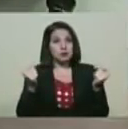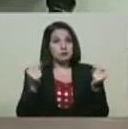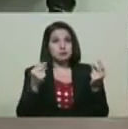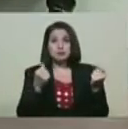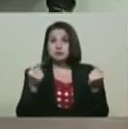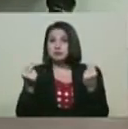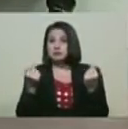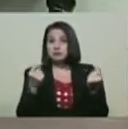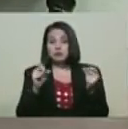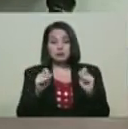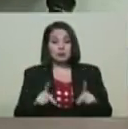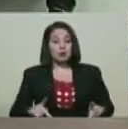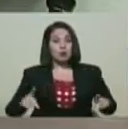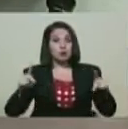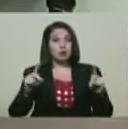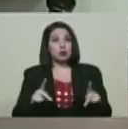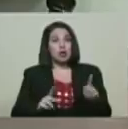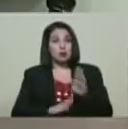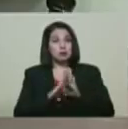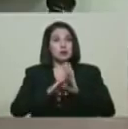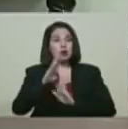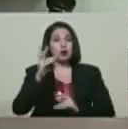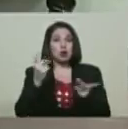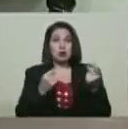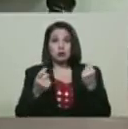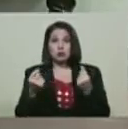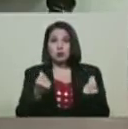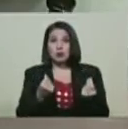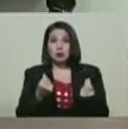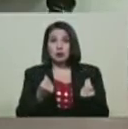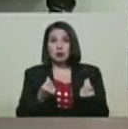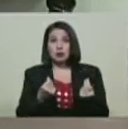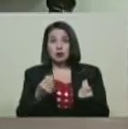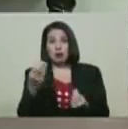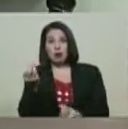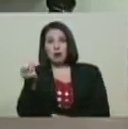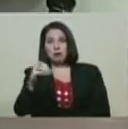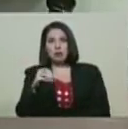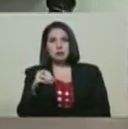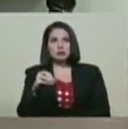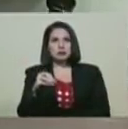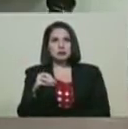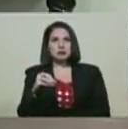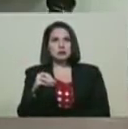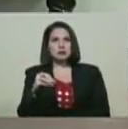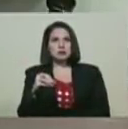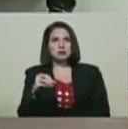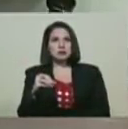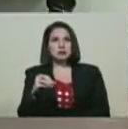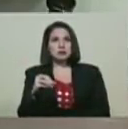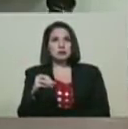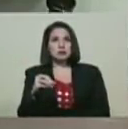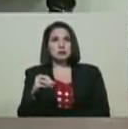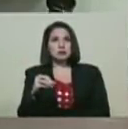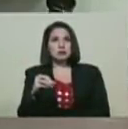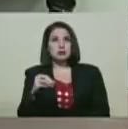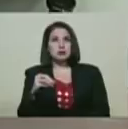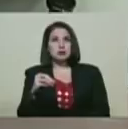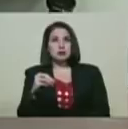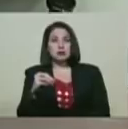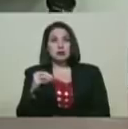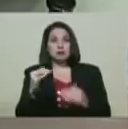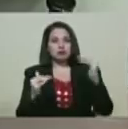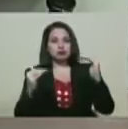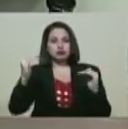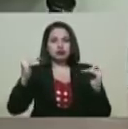más oportunidades al desarrollo de la economía y que sobre todo permita la regularización de los precios